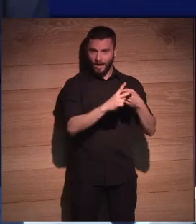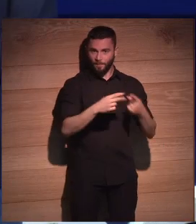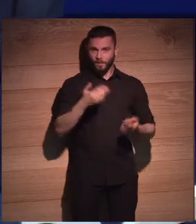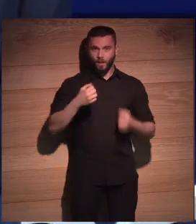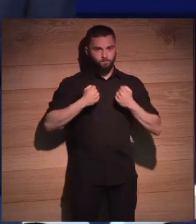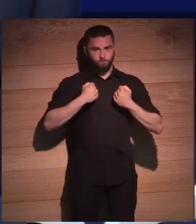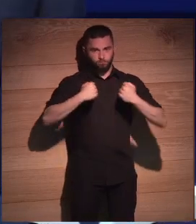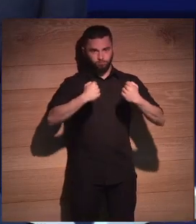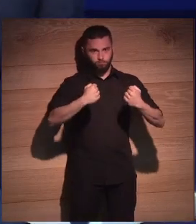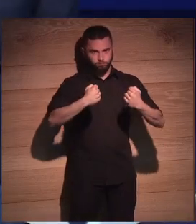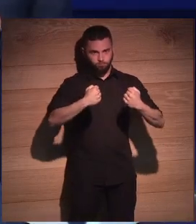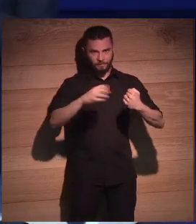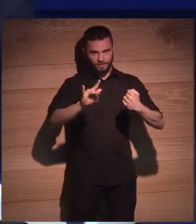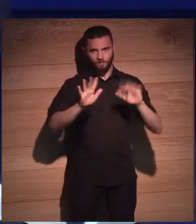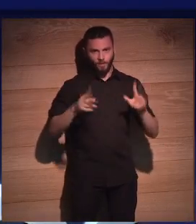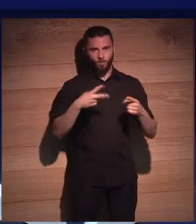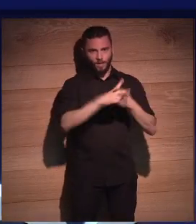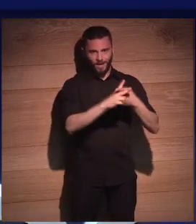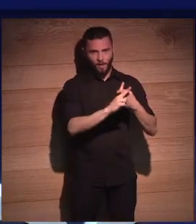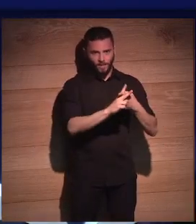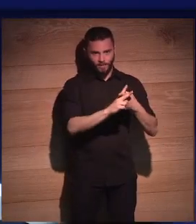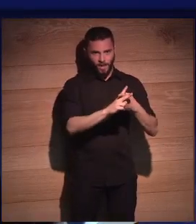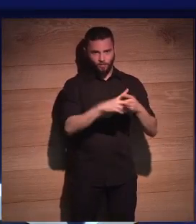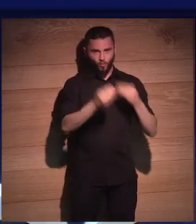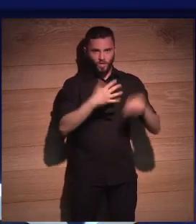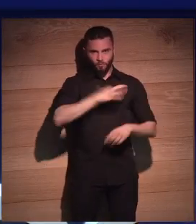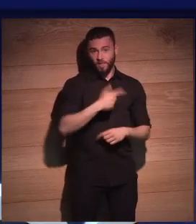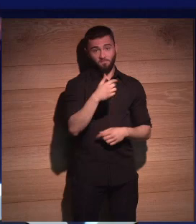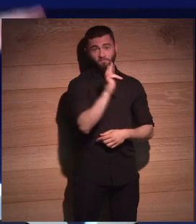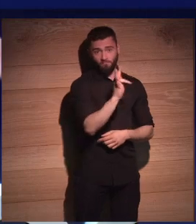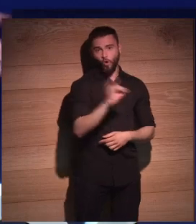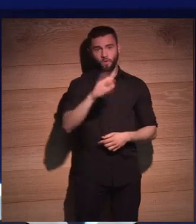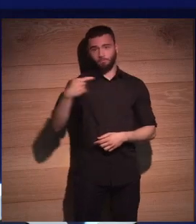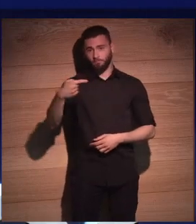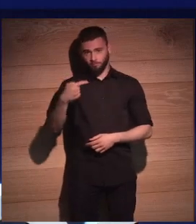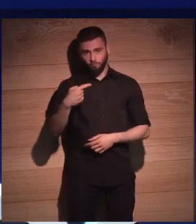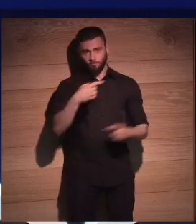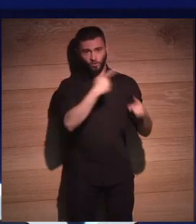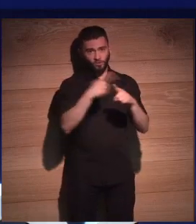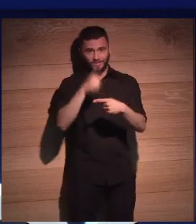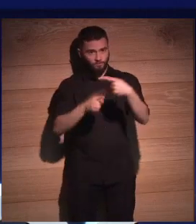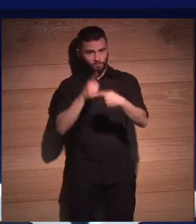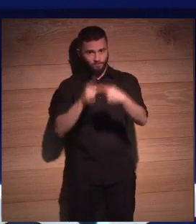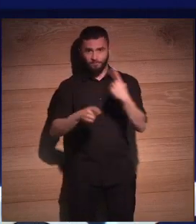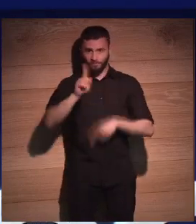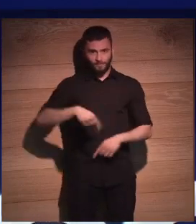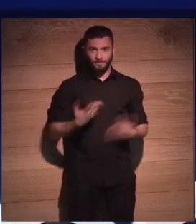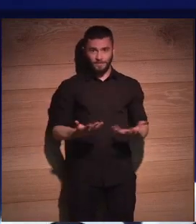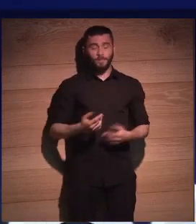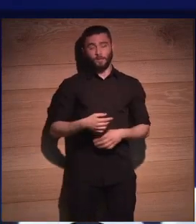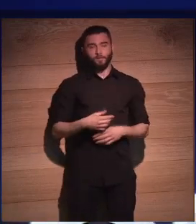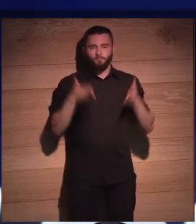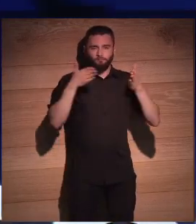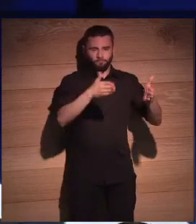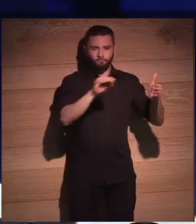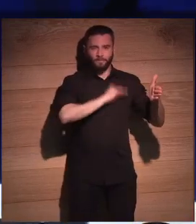muy potente, pero es una herramienta. Es una herramienta que se puede usar para el bien, se puede usar para el mal y para muchas cosas entre medias, ¿vale? Y hablaremos de eso